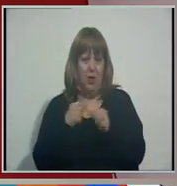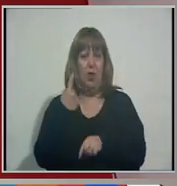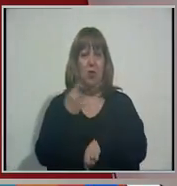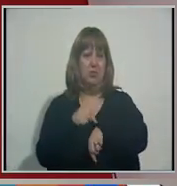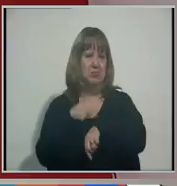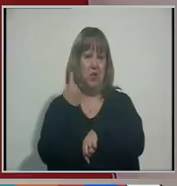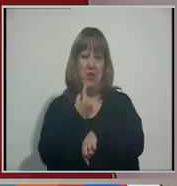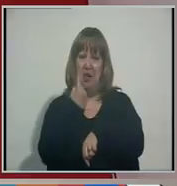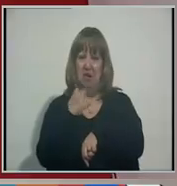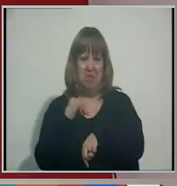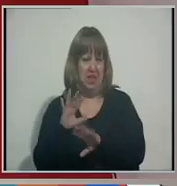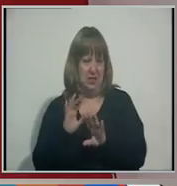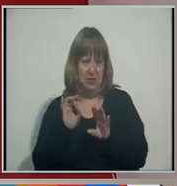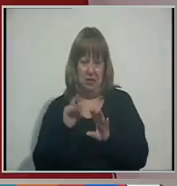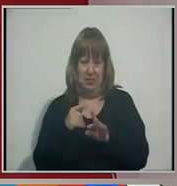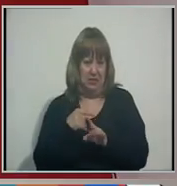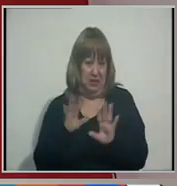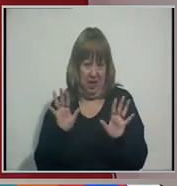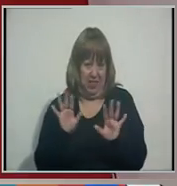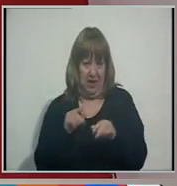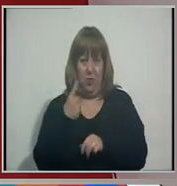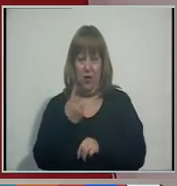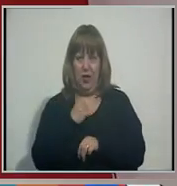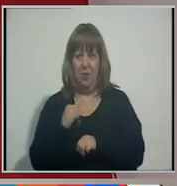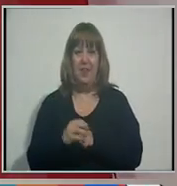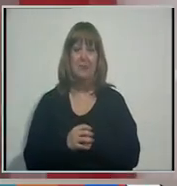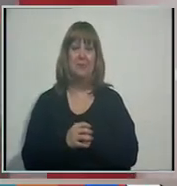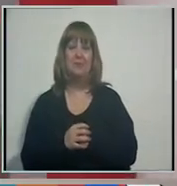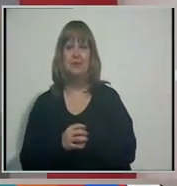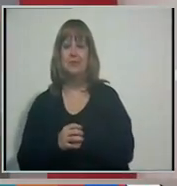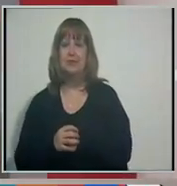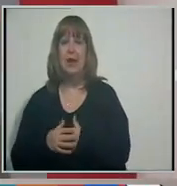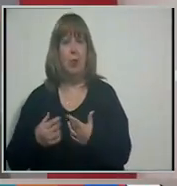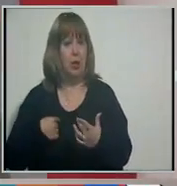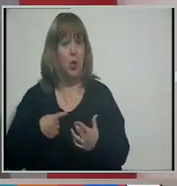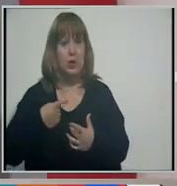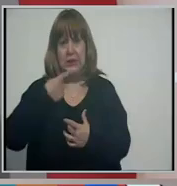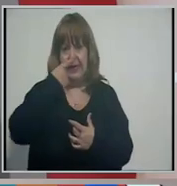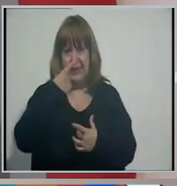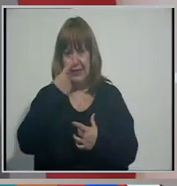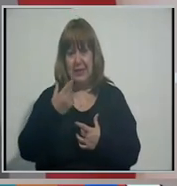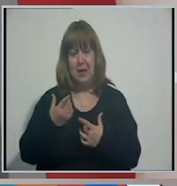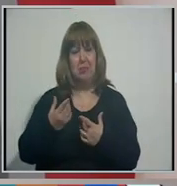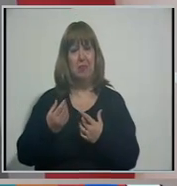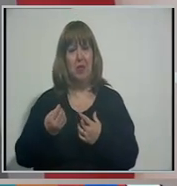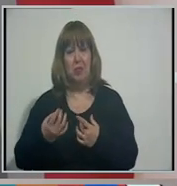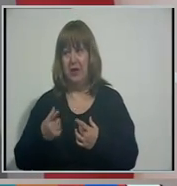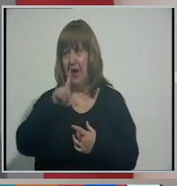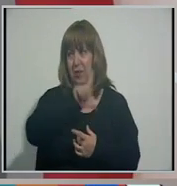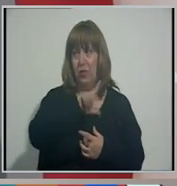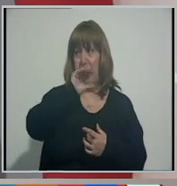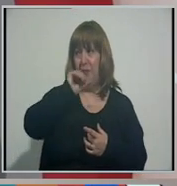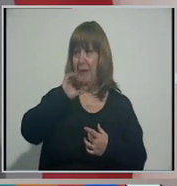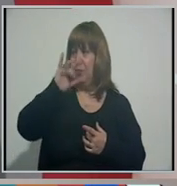ahí, una hora y media, nada. Pero escúchame, es genial que lo hagas, bueno, de lunes a viernes como